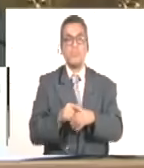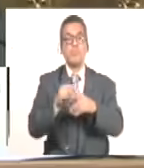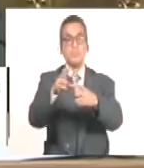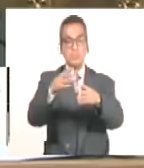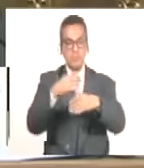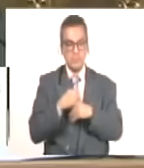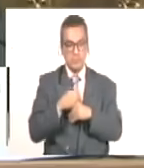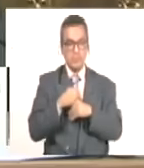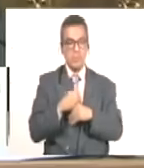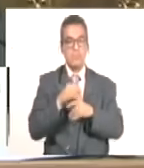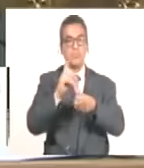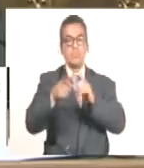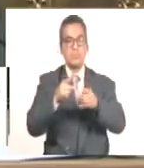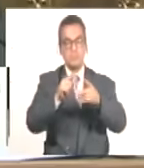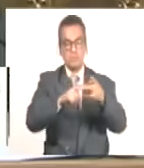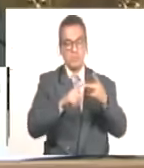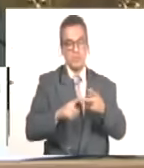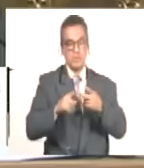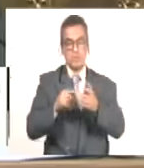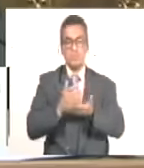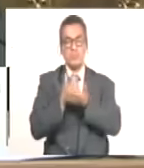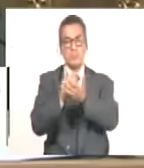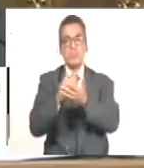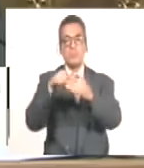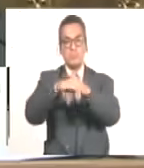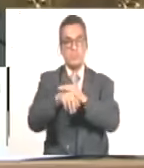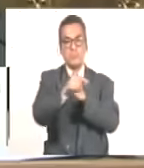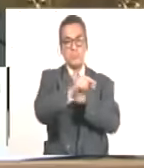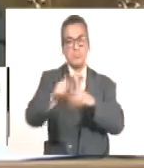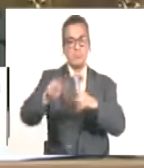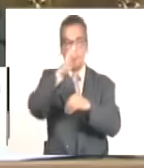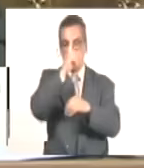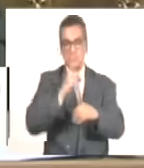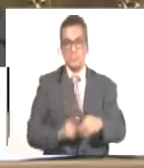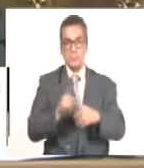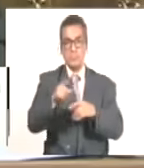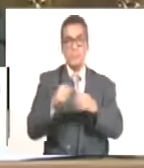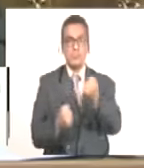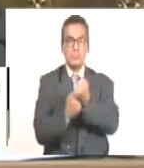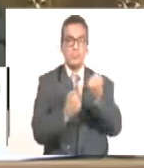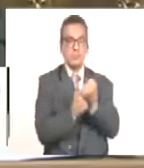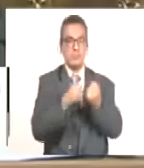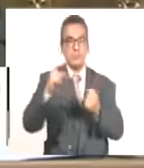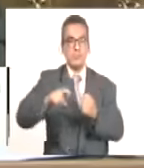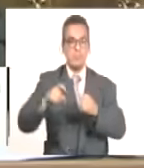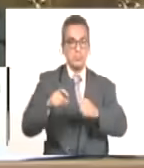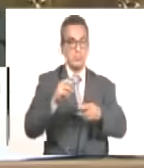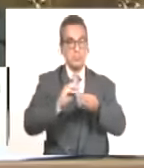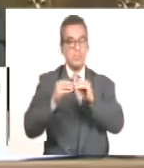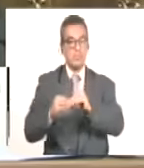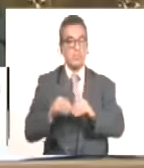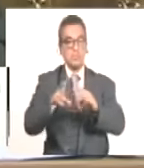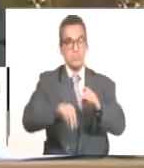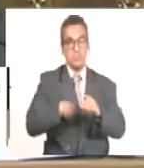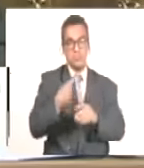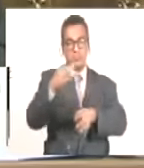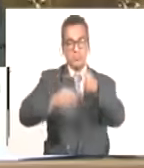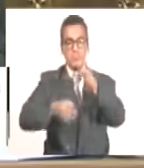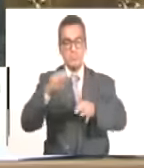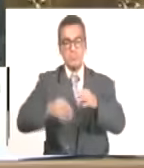adoptará medidas pertinentes para proporcionar acceso a las personas con discapacidad al apoyo que puedan necesitar en el ejercicio de su capacidad